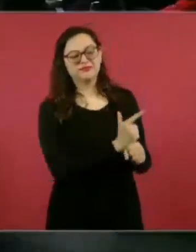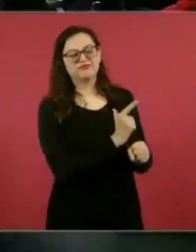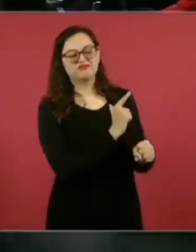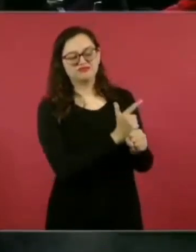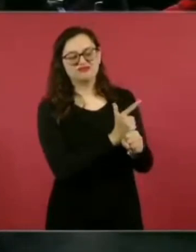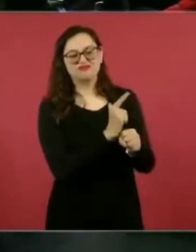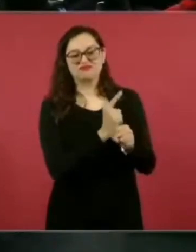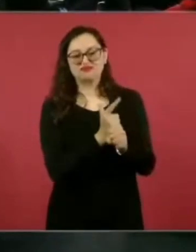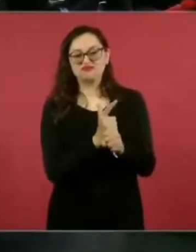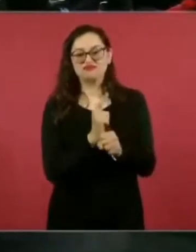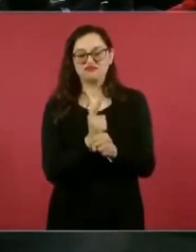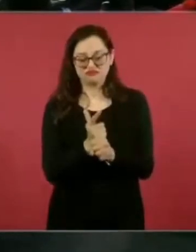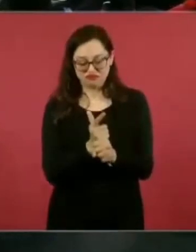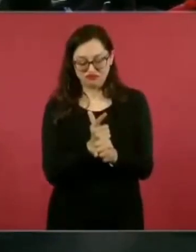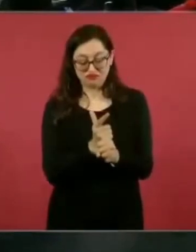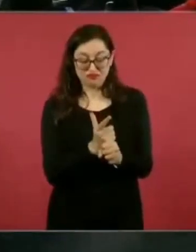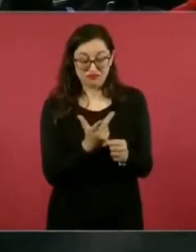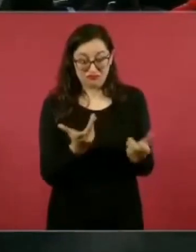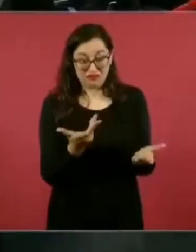Hago un paréntesis para